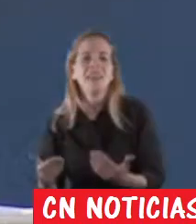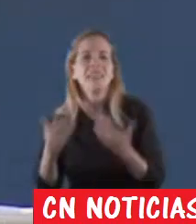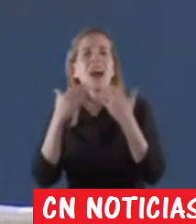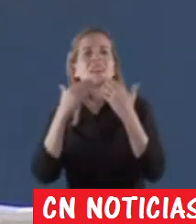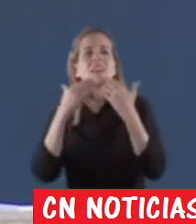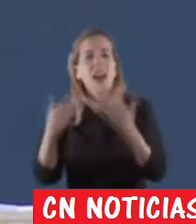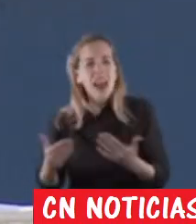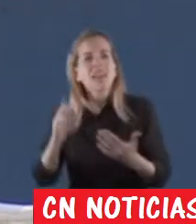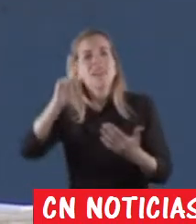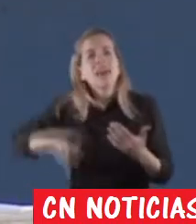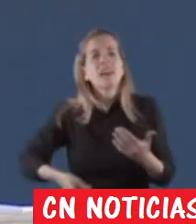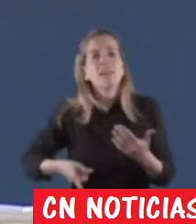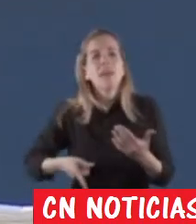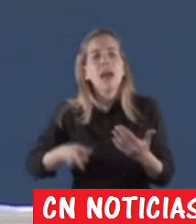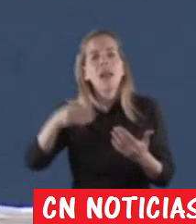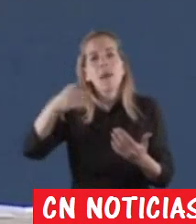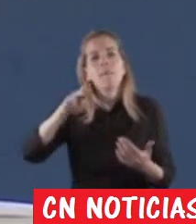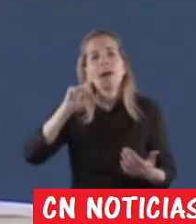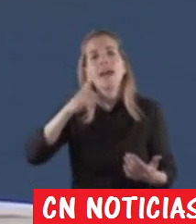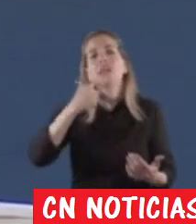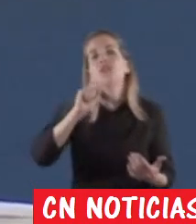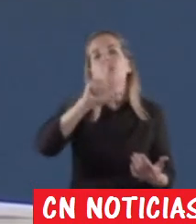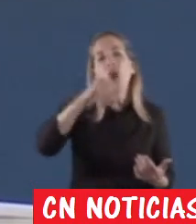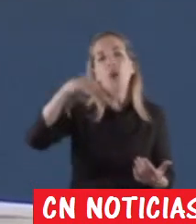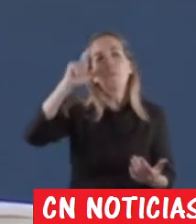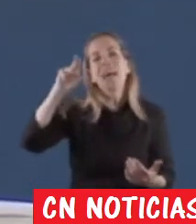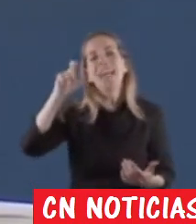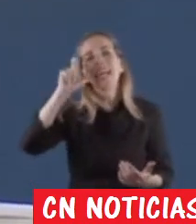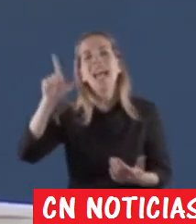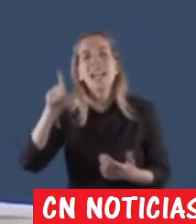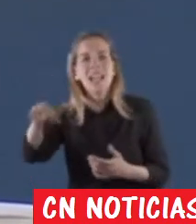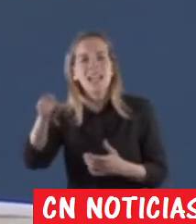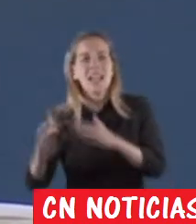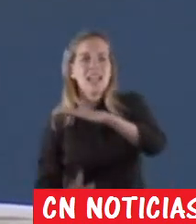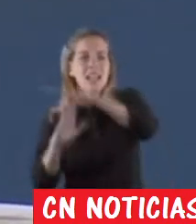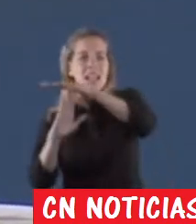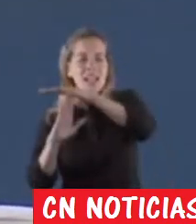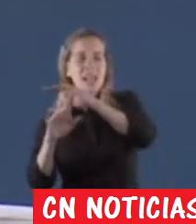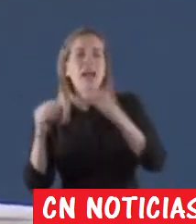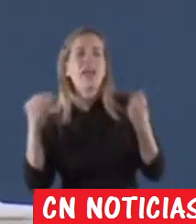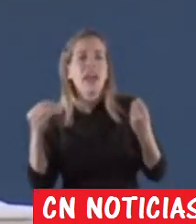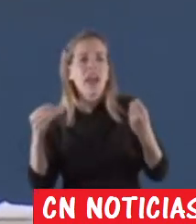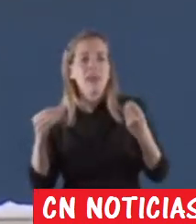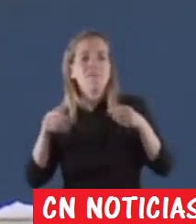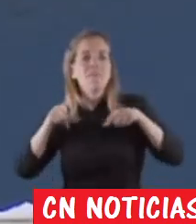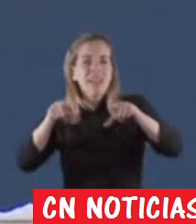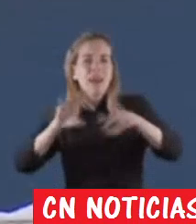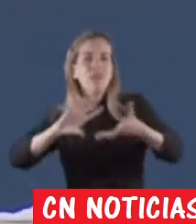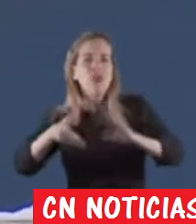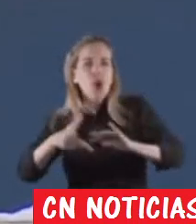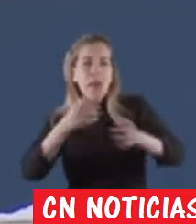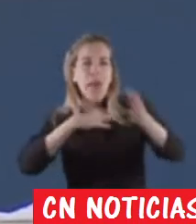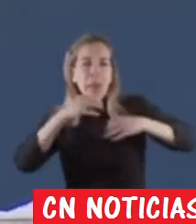también a Marisol Merkel, que es la titular de los mercados multiplicadores, que